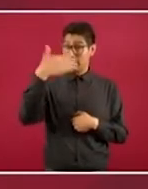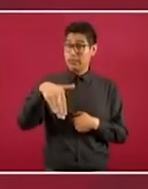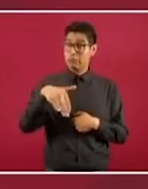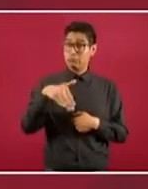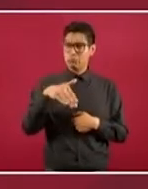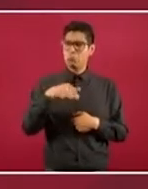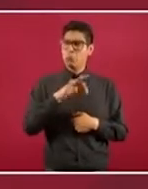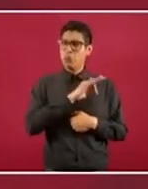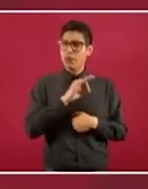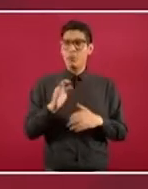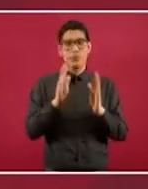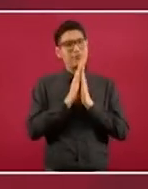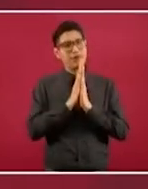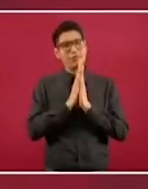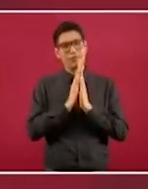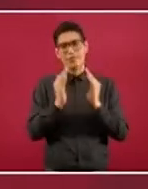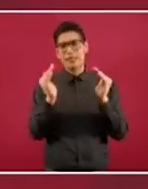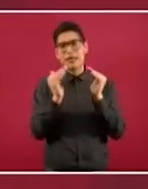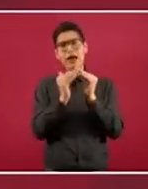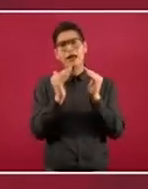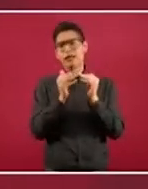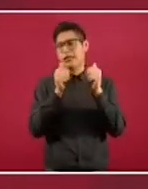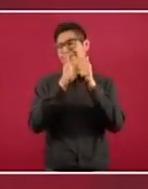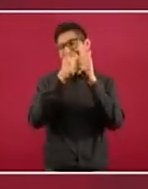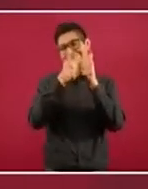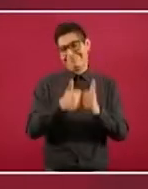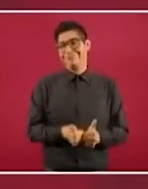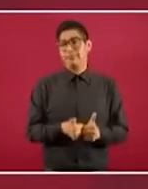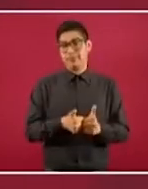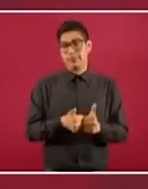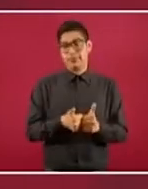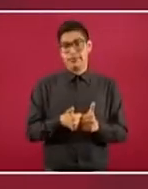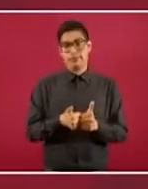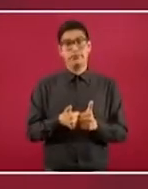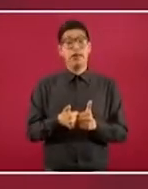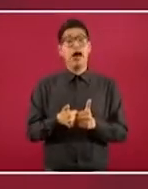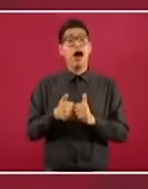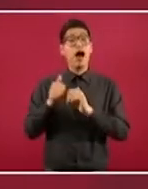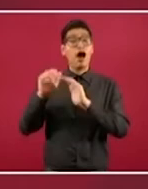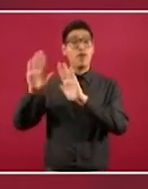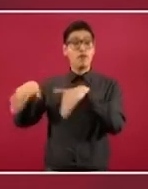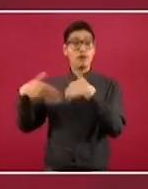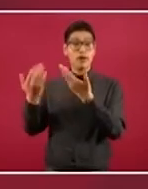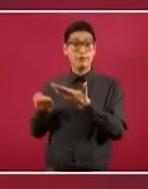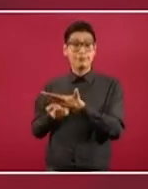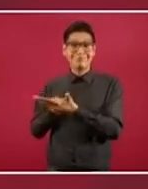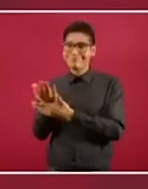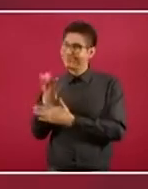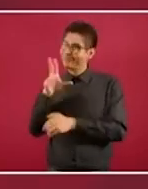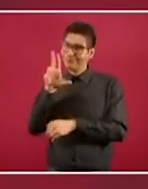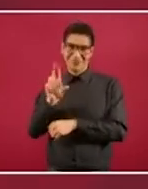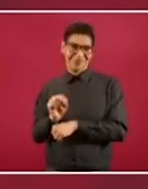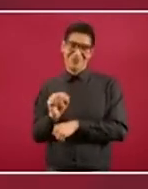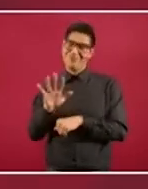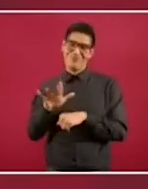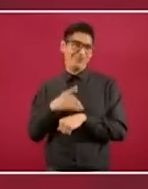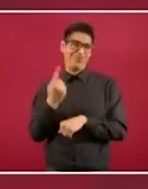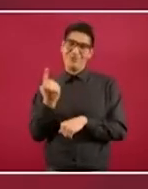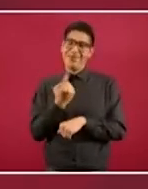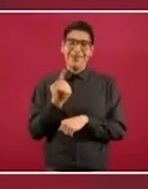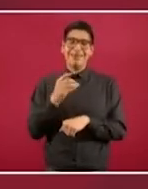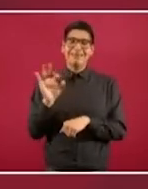de conseguir el objetivo, que es que no lleguen las personas a los hospitales en